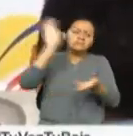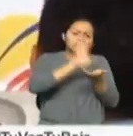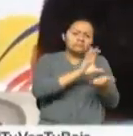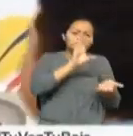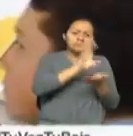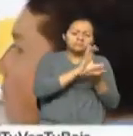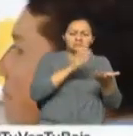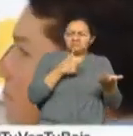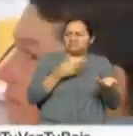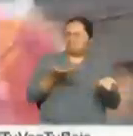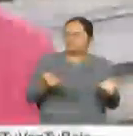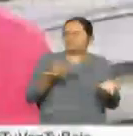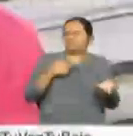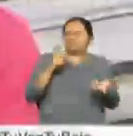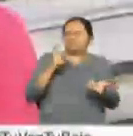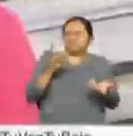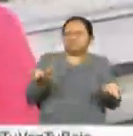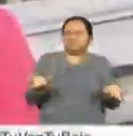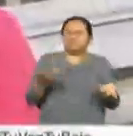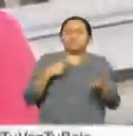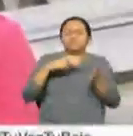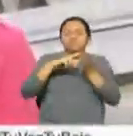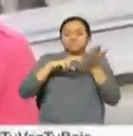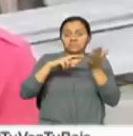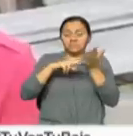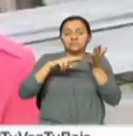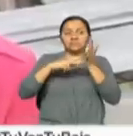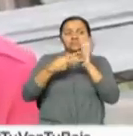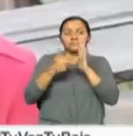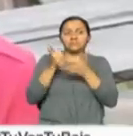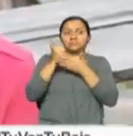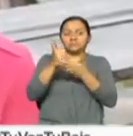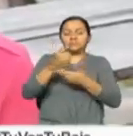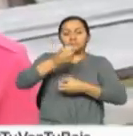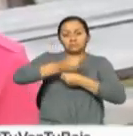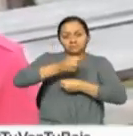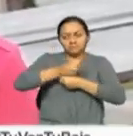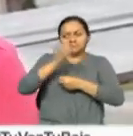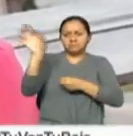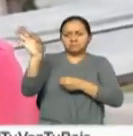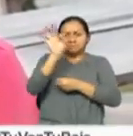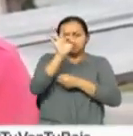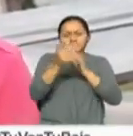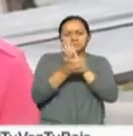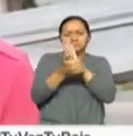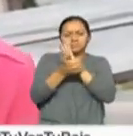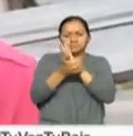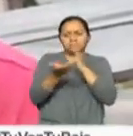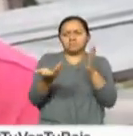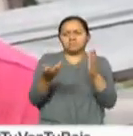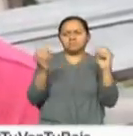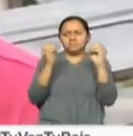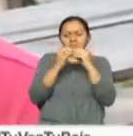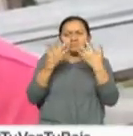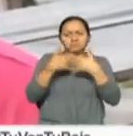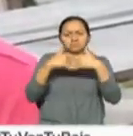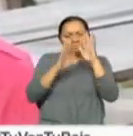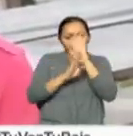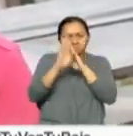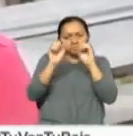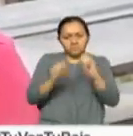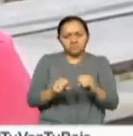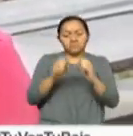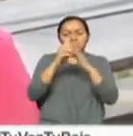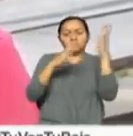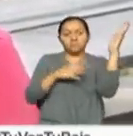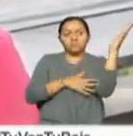que nosotros vivamos conformes. Y la minería va a beneficiar en trabajos, en capacitaciones, en